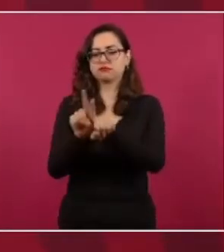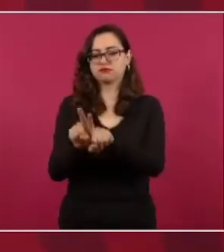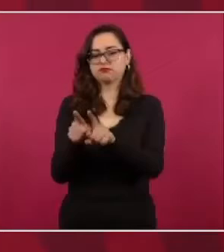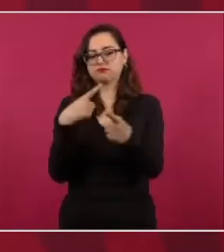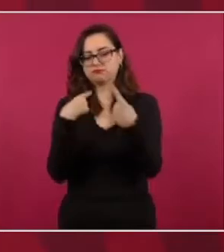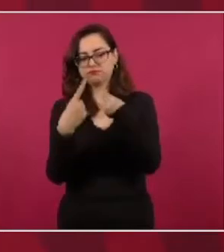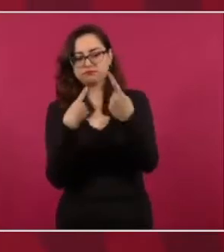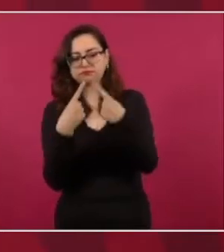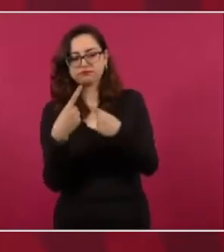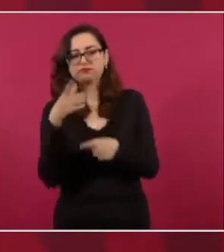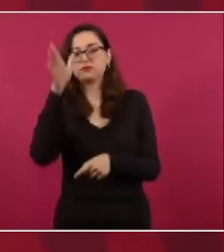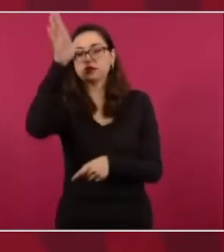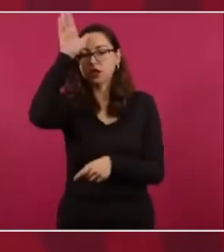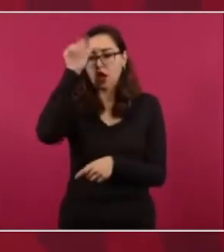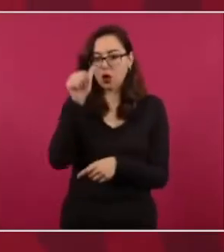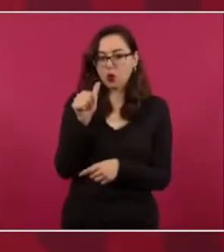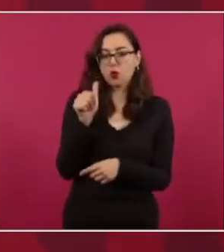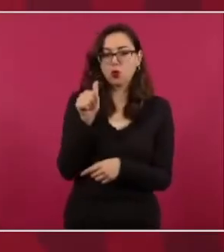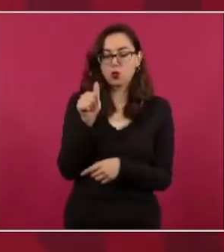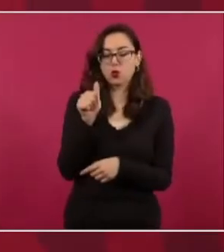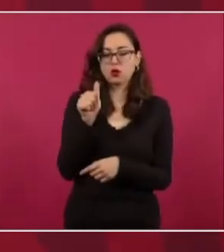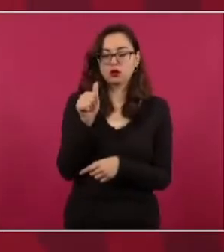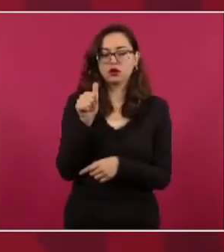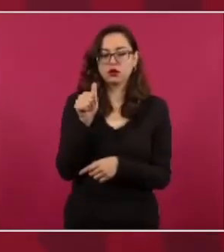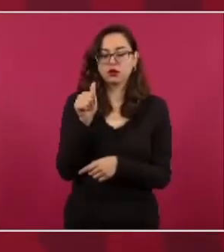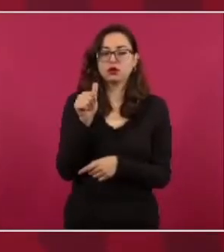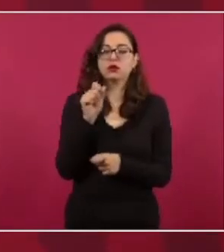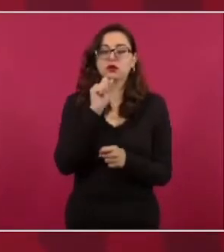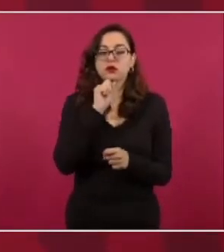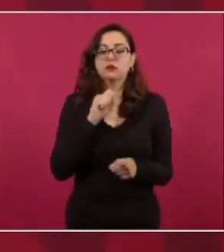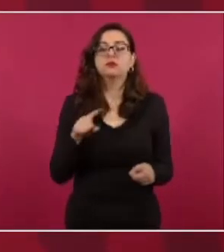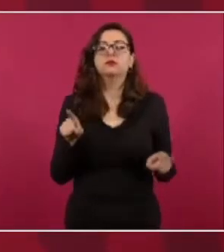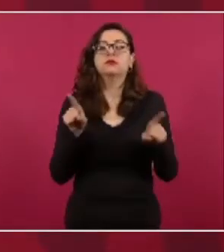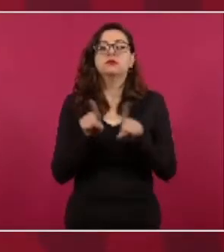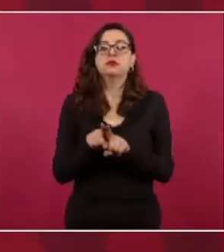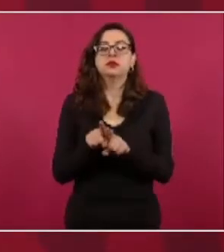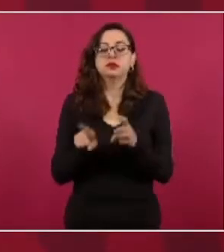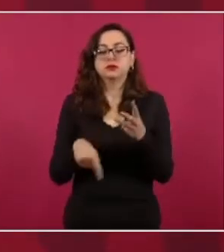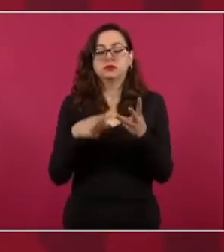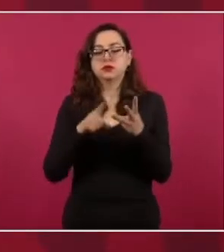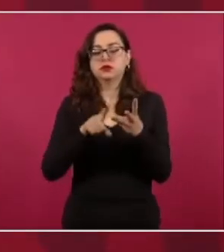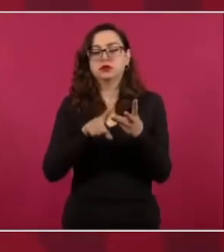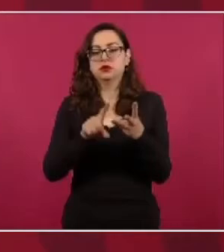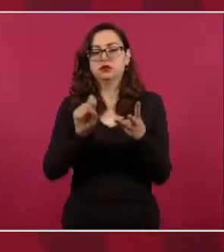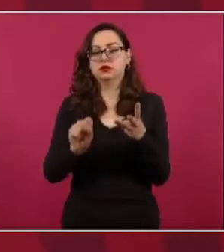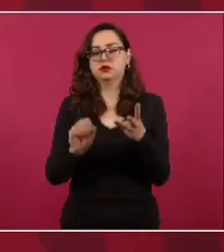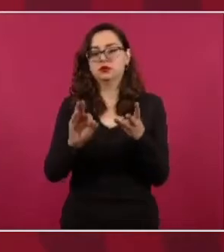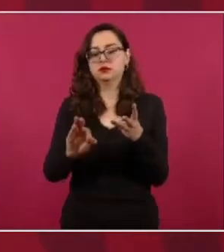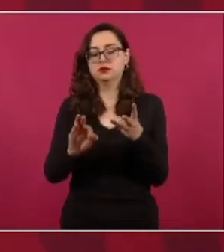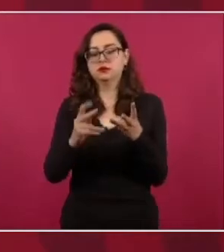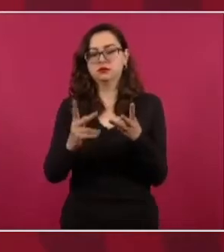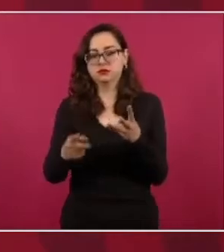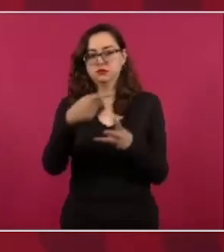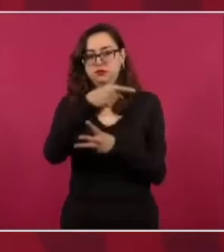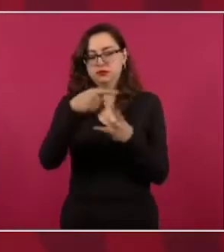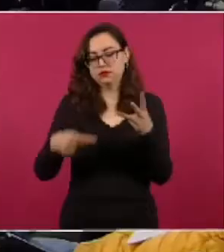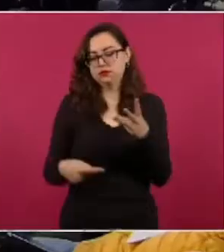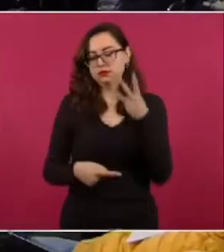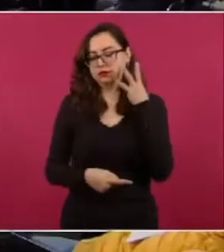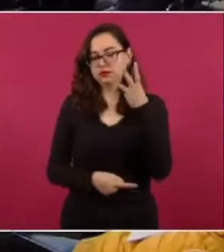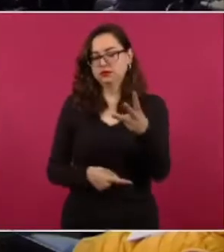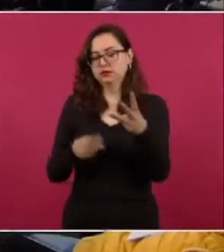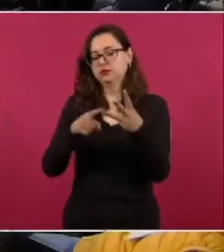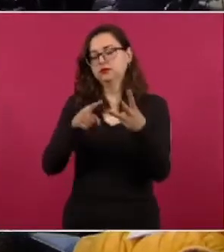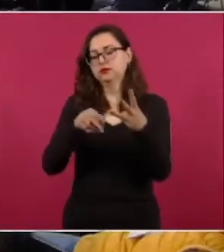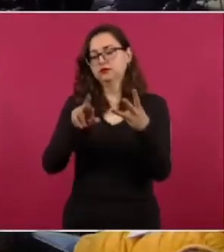Luisa María Alcalde, y con el secretario de la Función Pública, Roberto Salcedo. A los